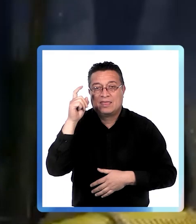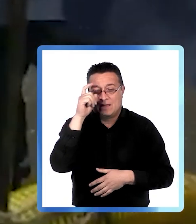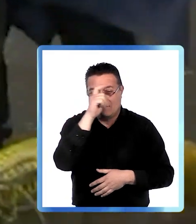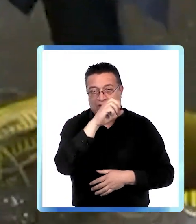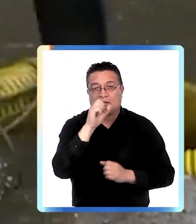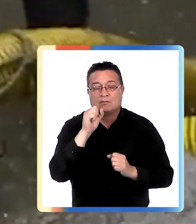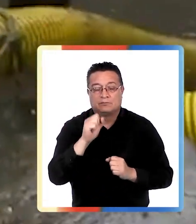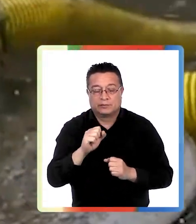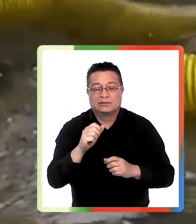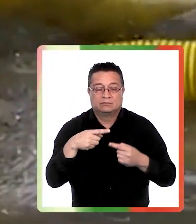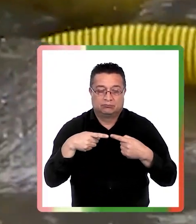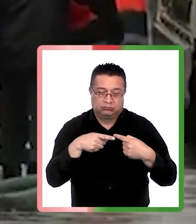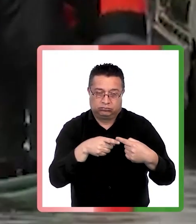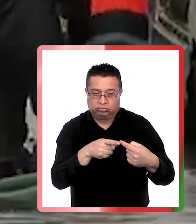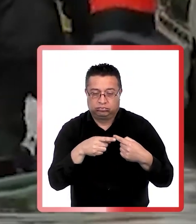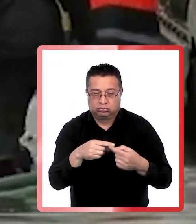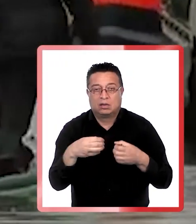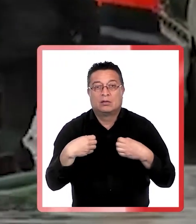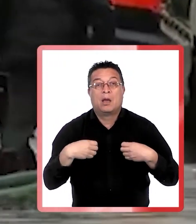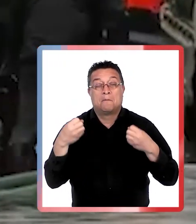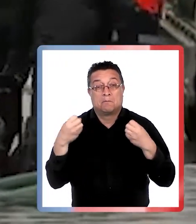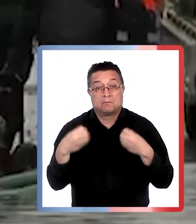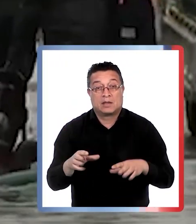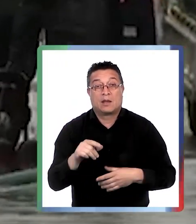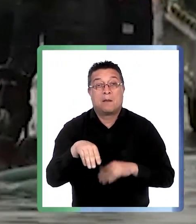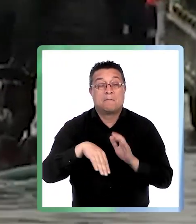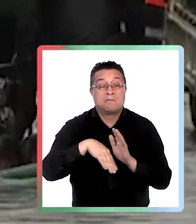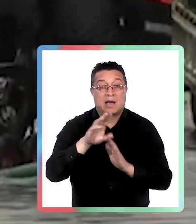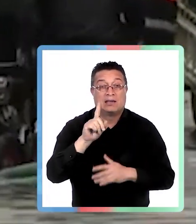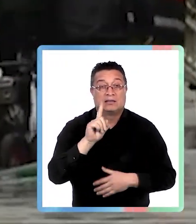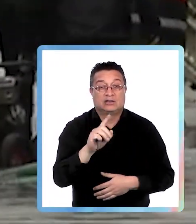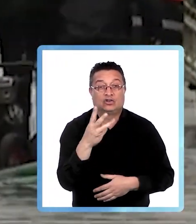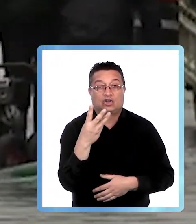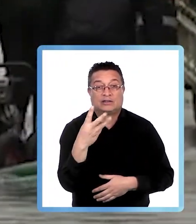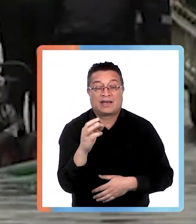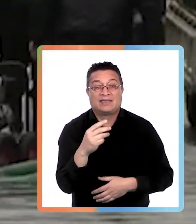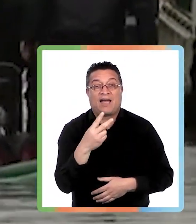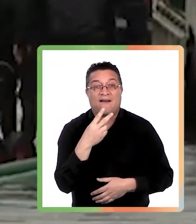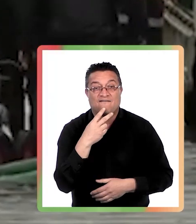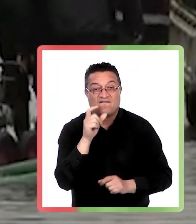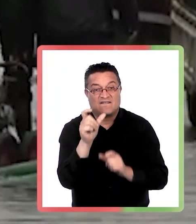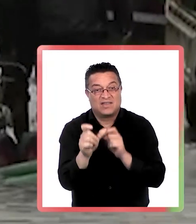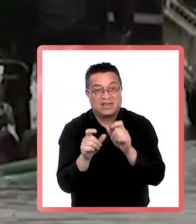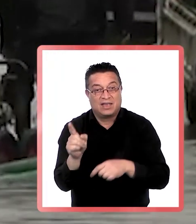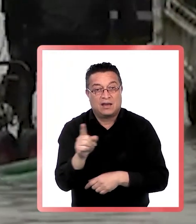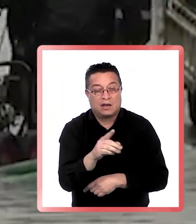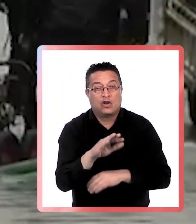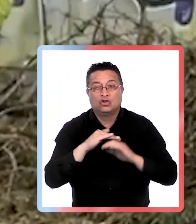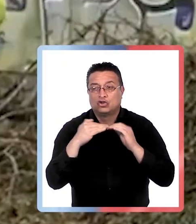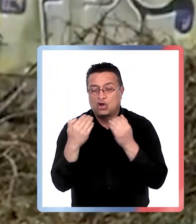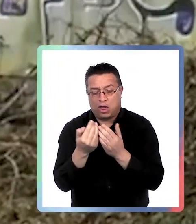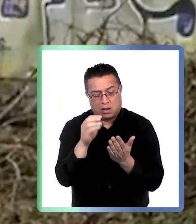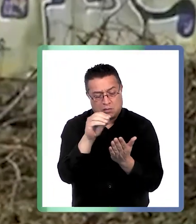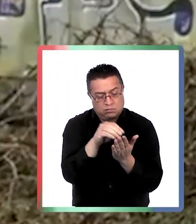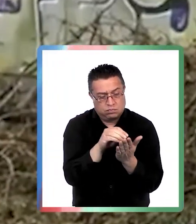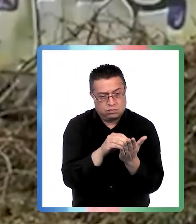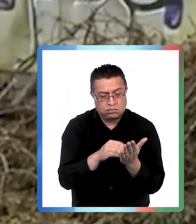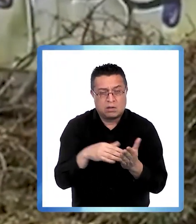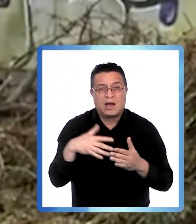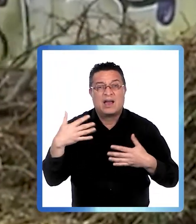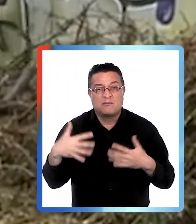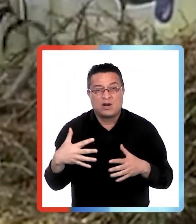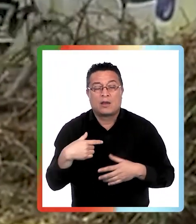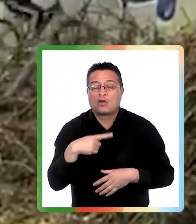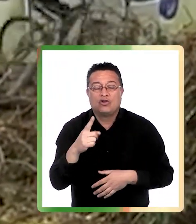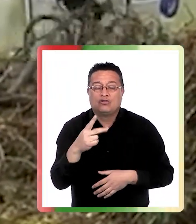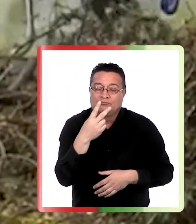más difíciles que se pueden enfrentar, y tuvimos la pérdida de más de 130 vidas. Entonces, todos los datos macro que uno pueda